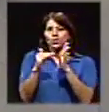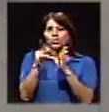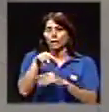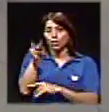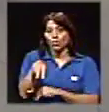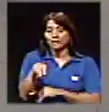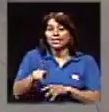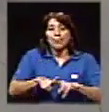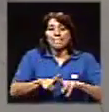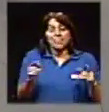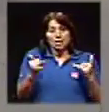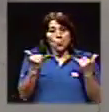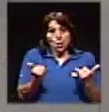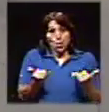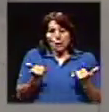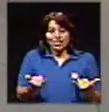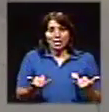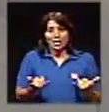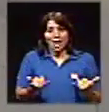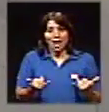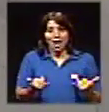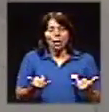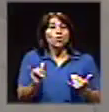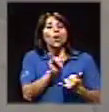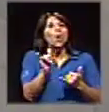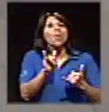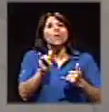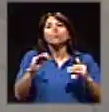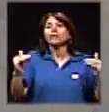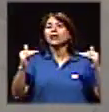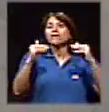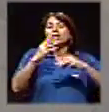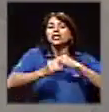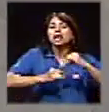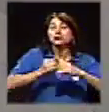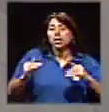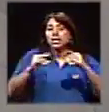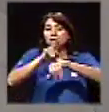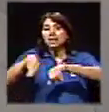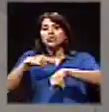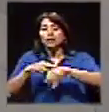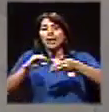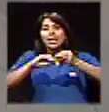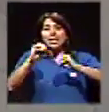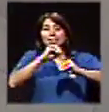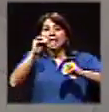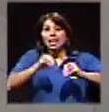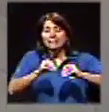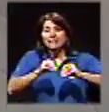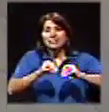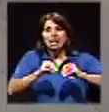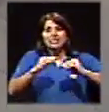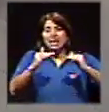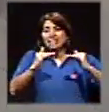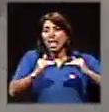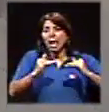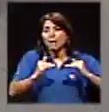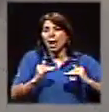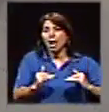Pero hoy en día, como los intereses en el mercado internacional y nacional están tan bajos, de hecho, de los más bajos de la historia,